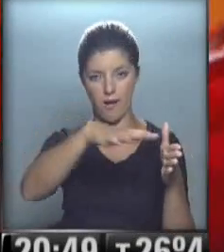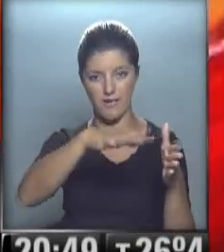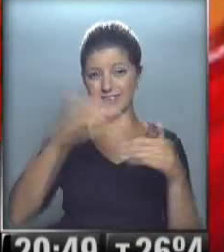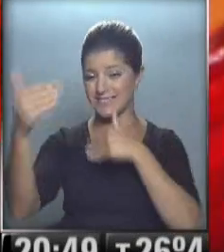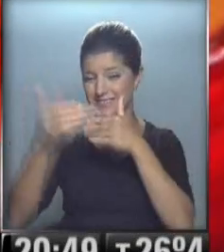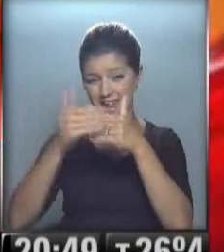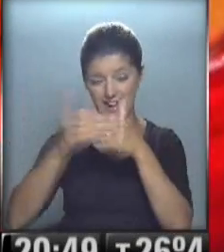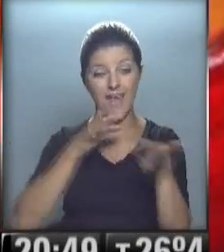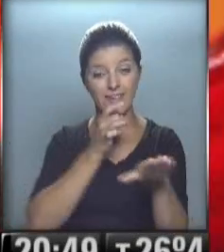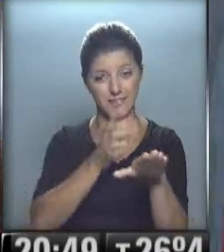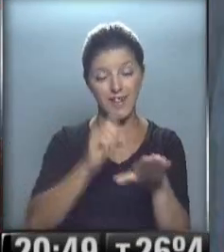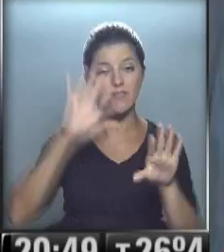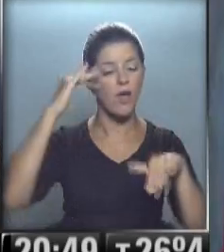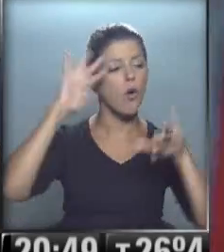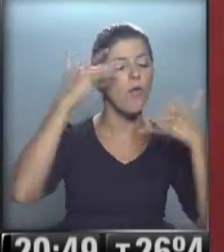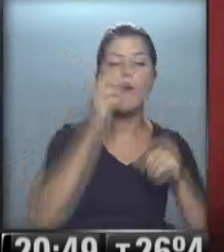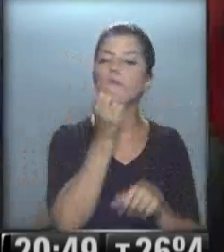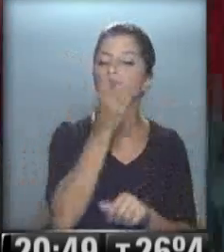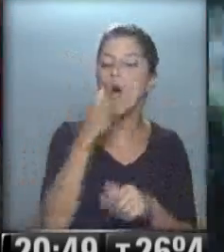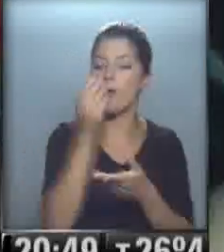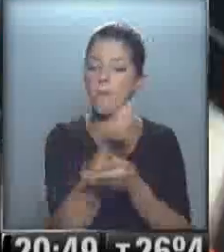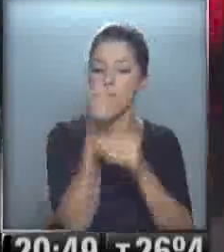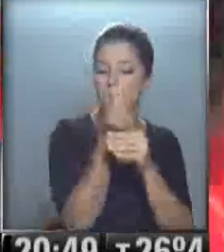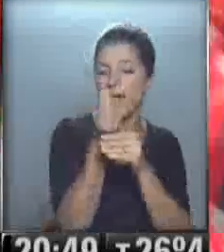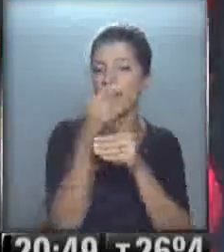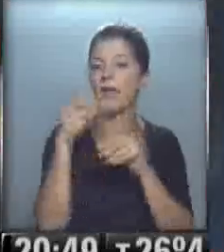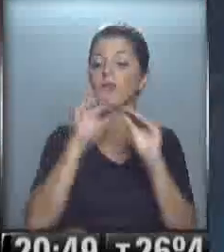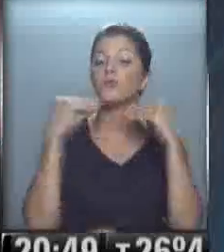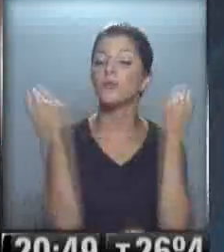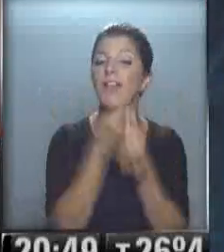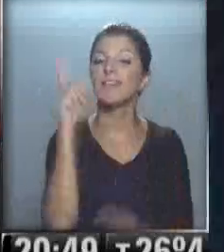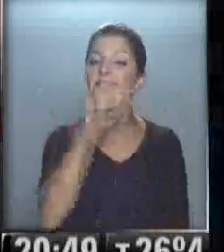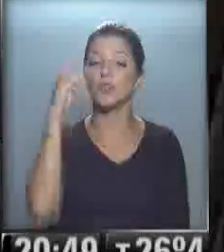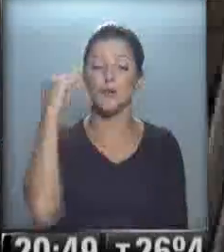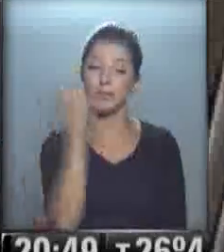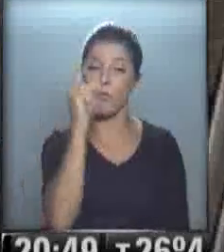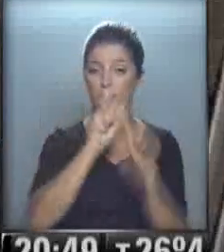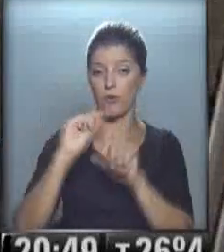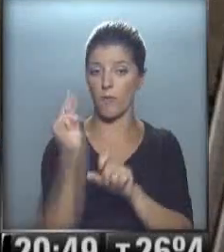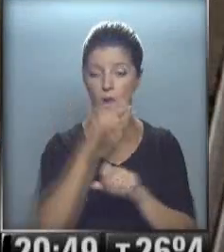se recordaron con flores, velas y notas a las 191 víctimas.